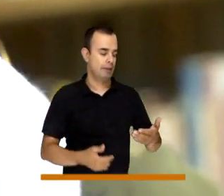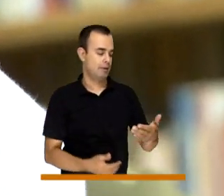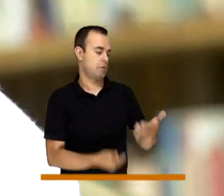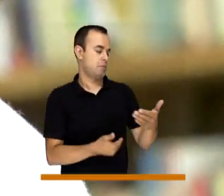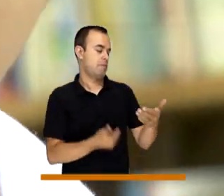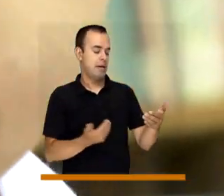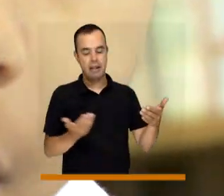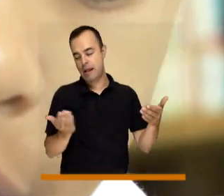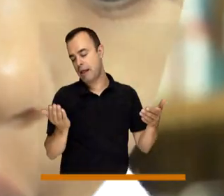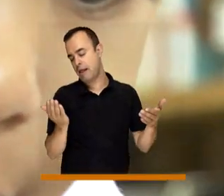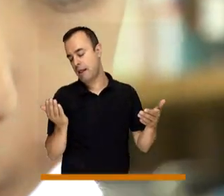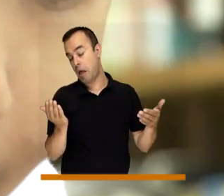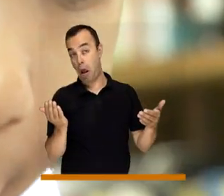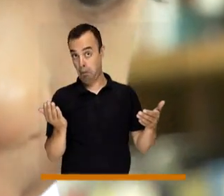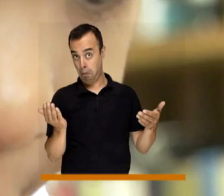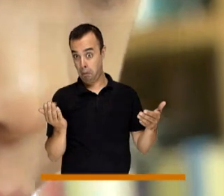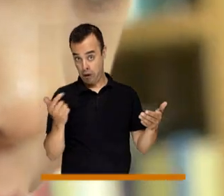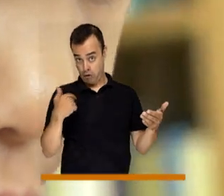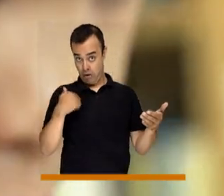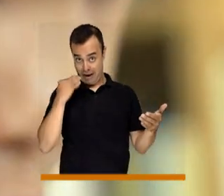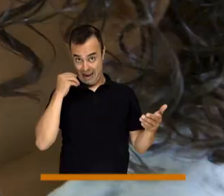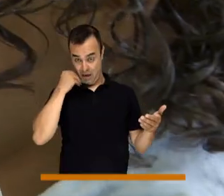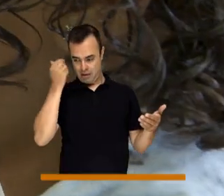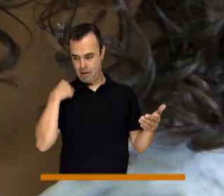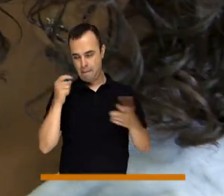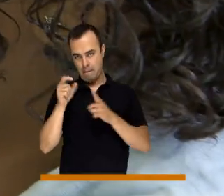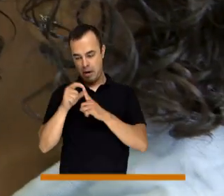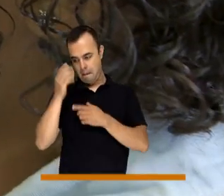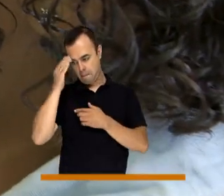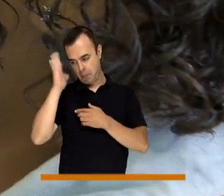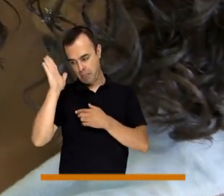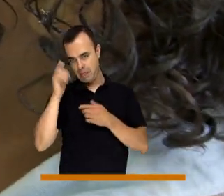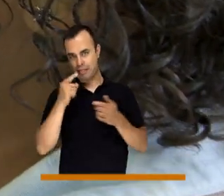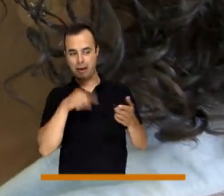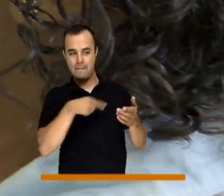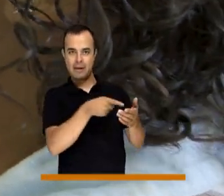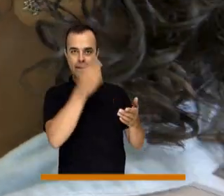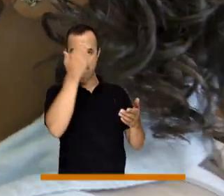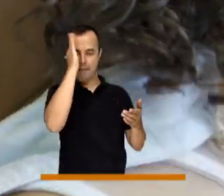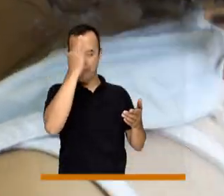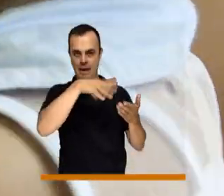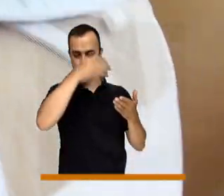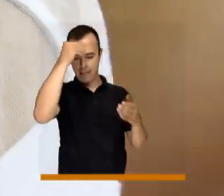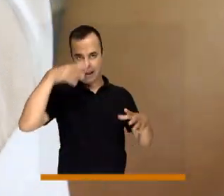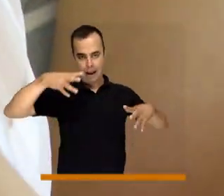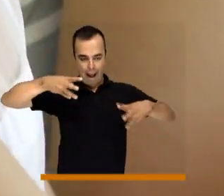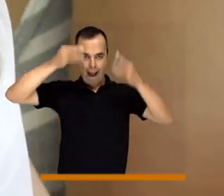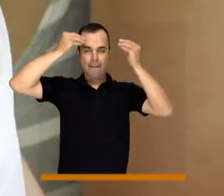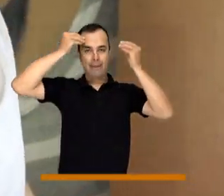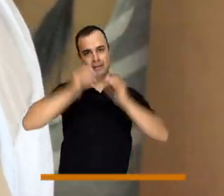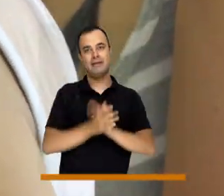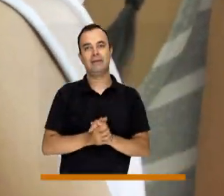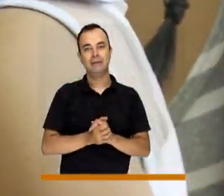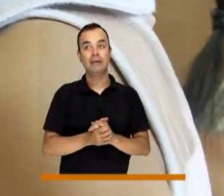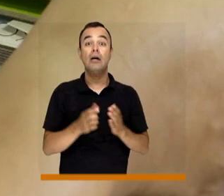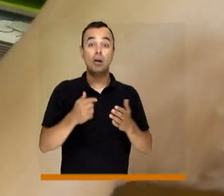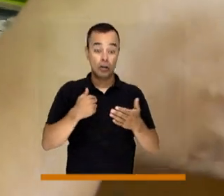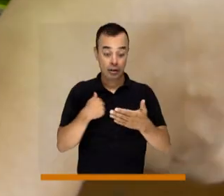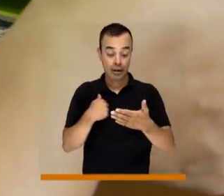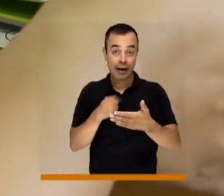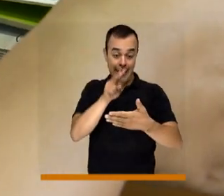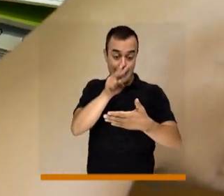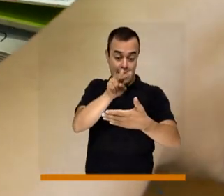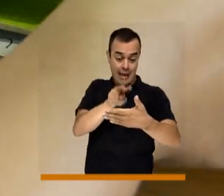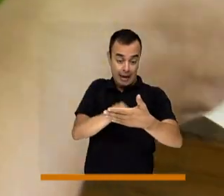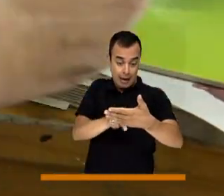aprende palabras, y son palabras que aprendieron los dos y van como creciendo juntos. Cuando uno lee, escucha más